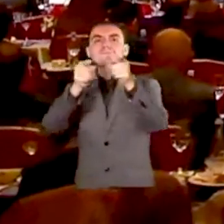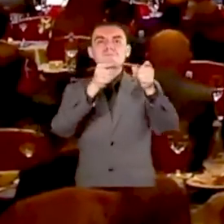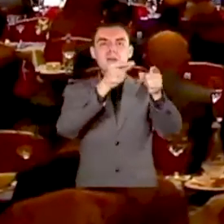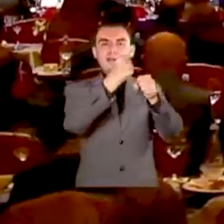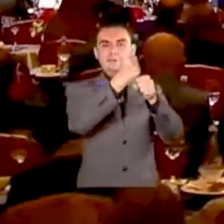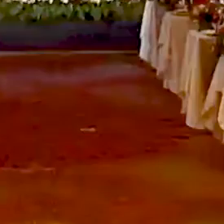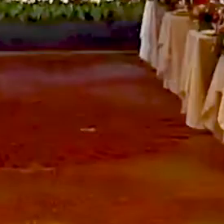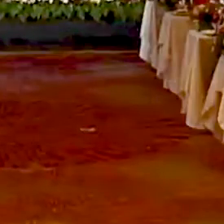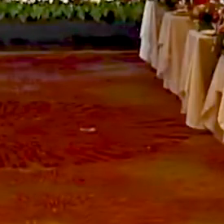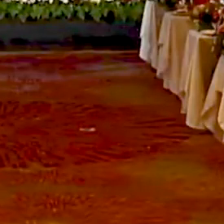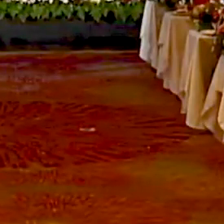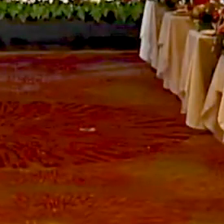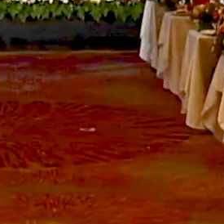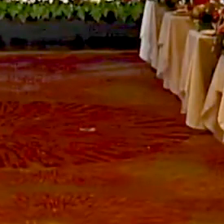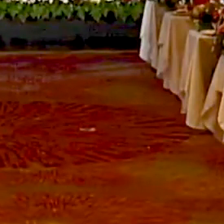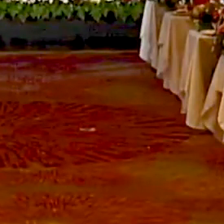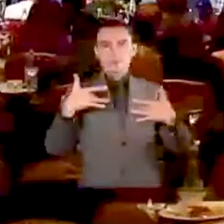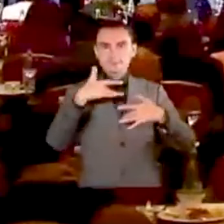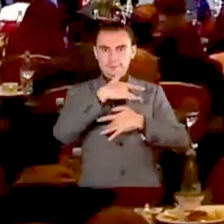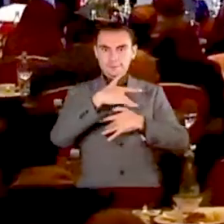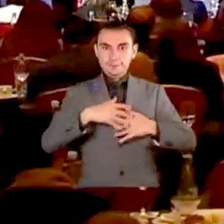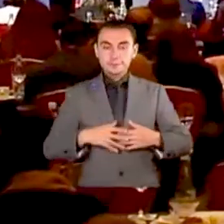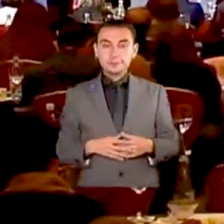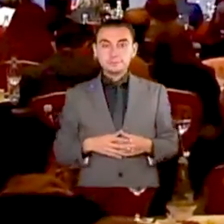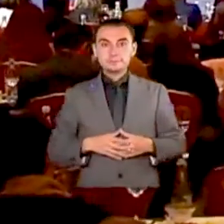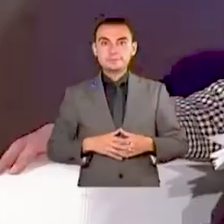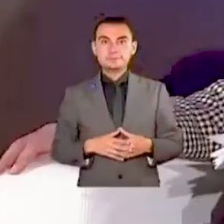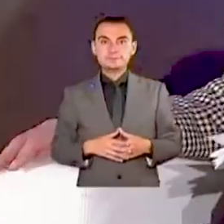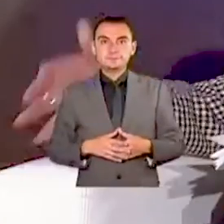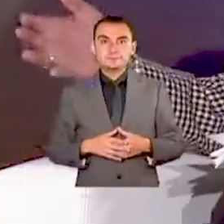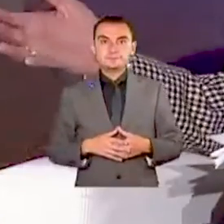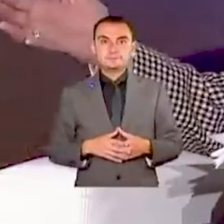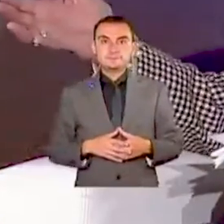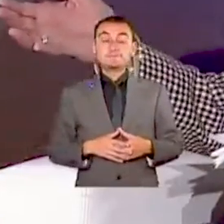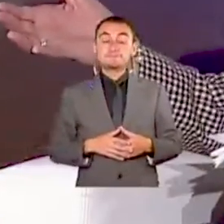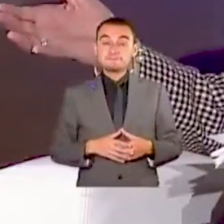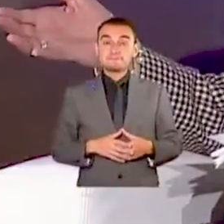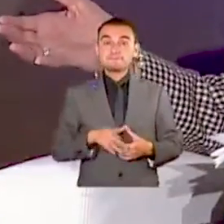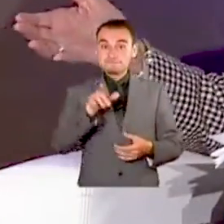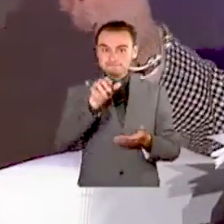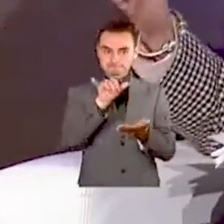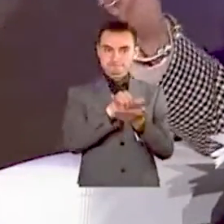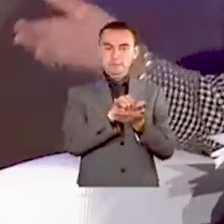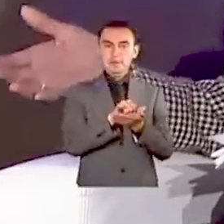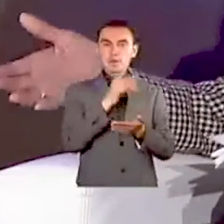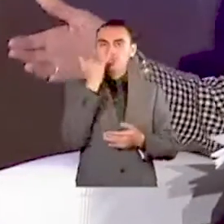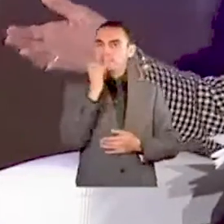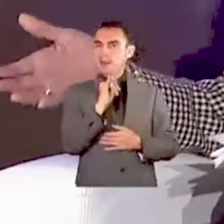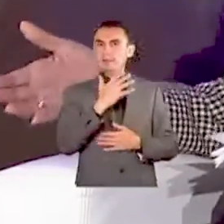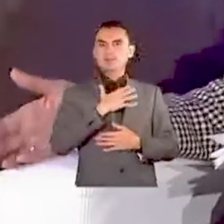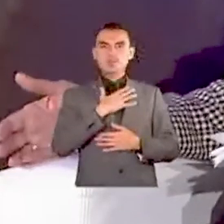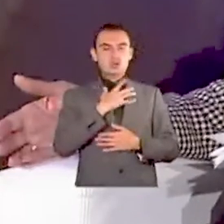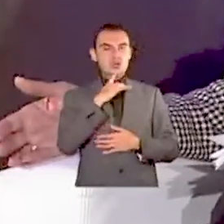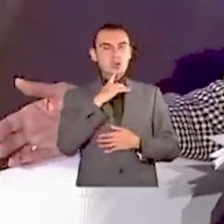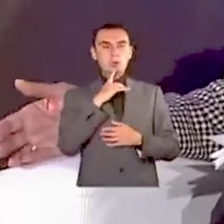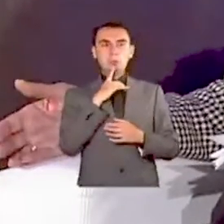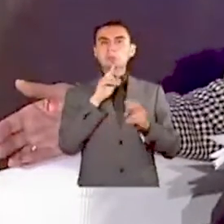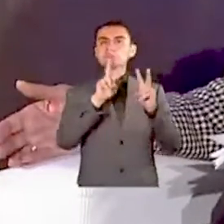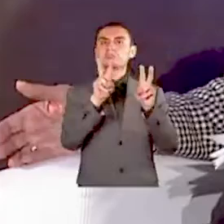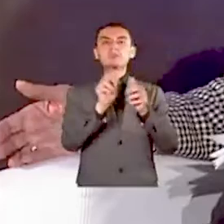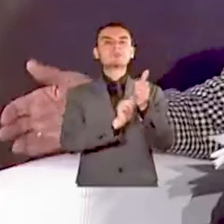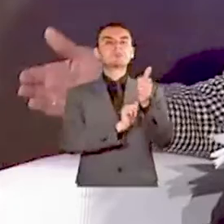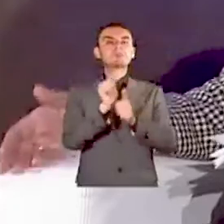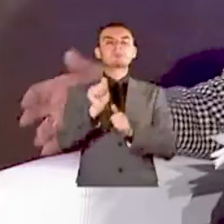los operadores que están en vacunación. Eso ya es un tema superado en